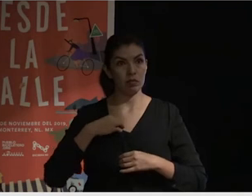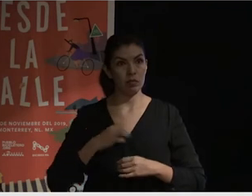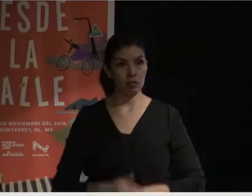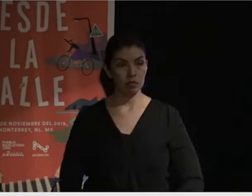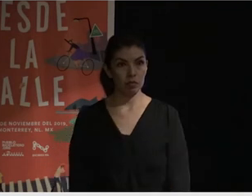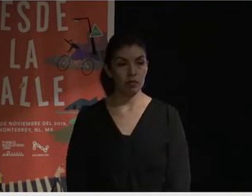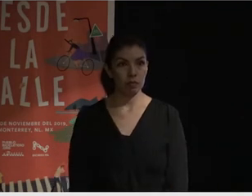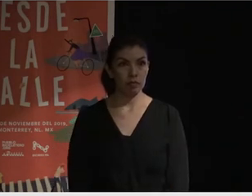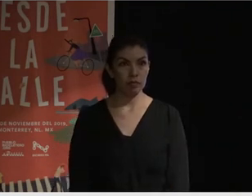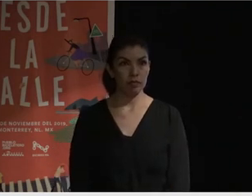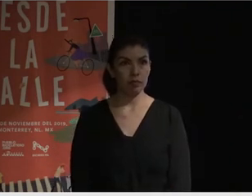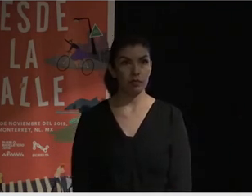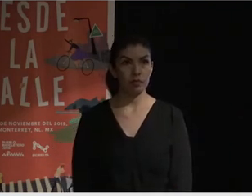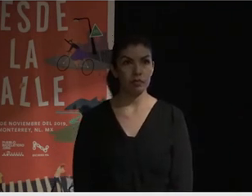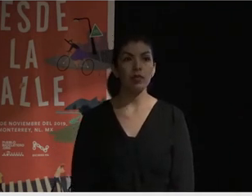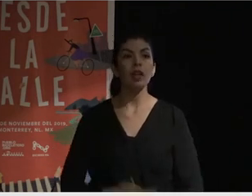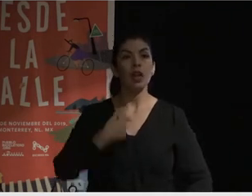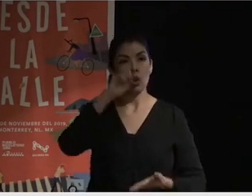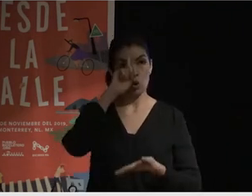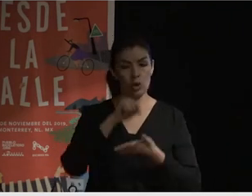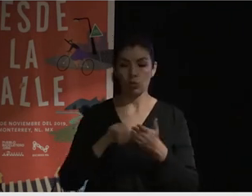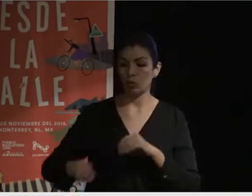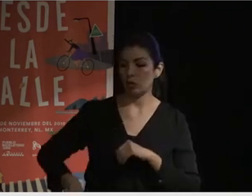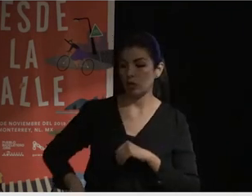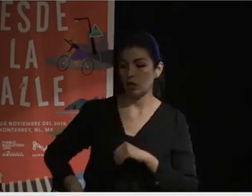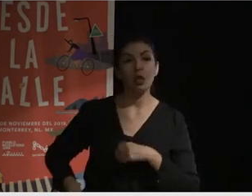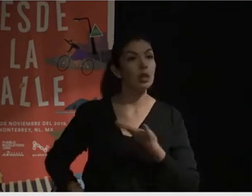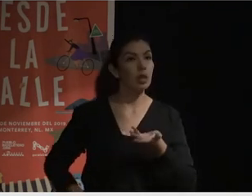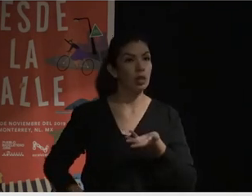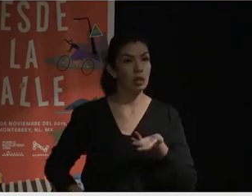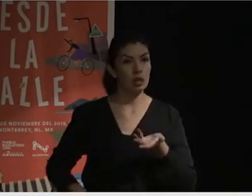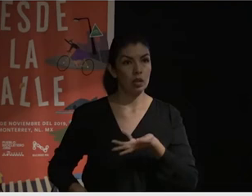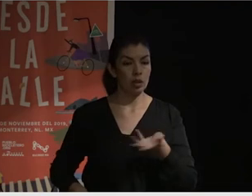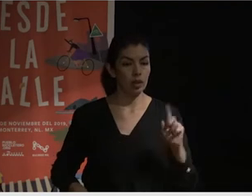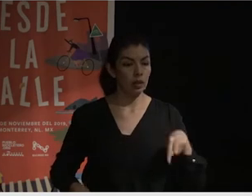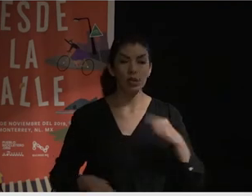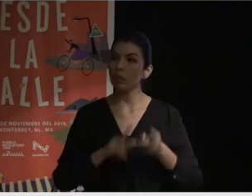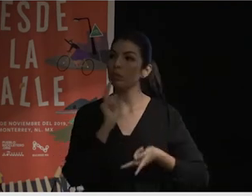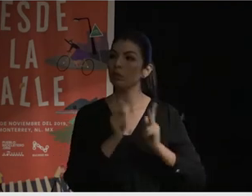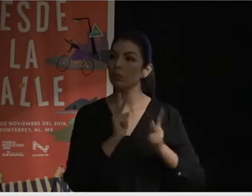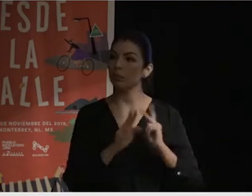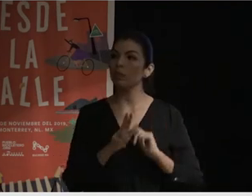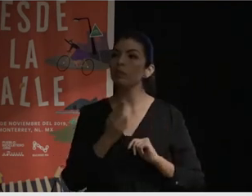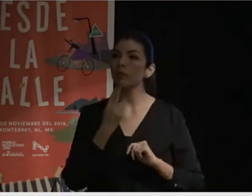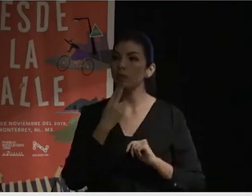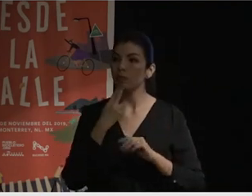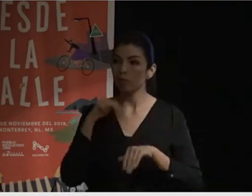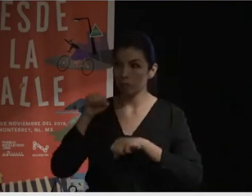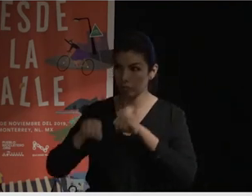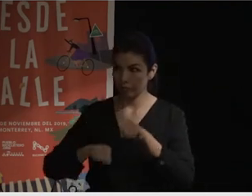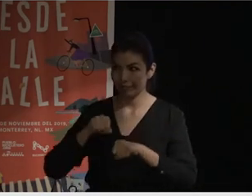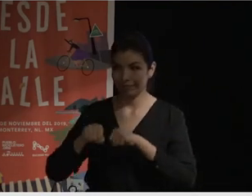situar el asunto del uso de la bici en el contexto de la defensa del espacio